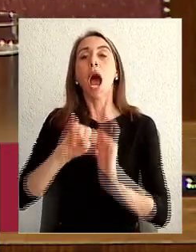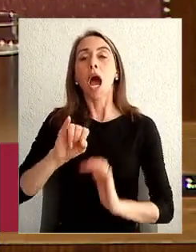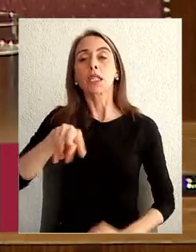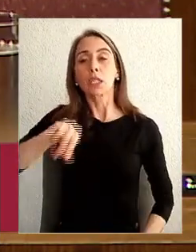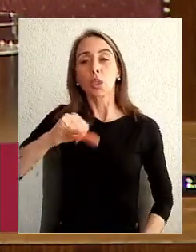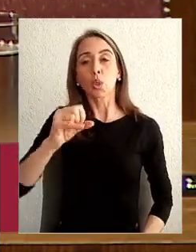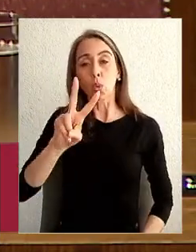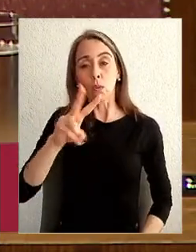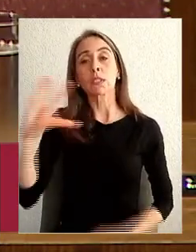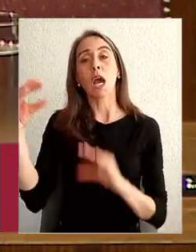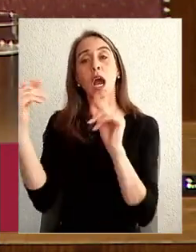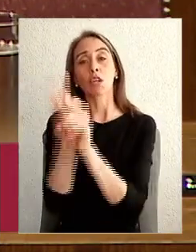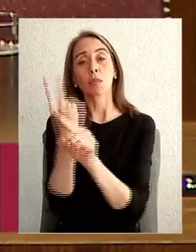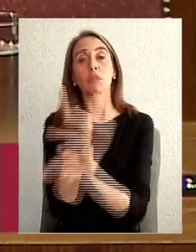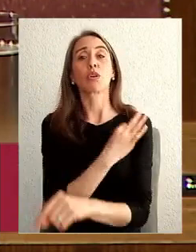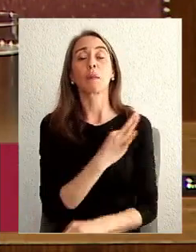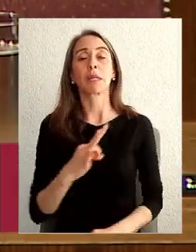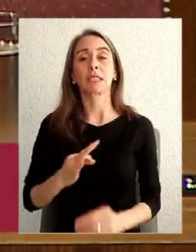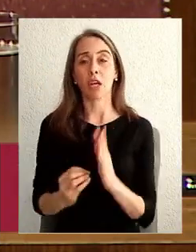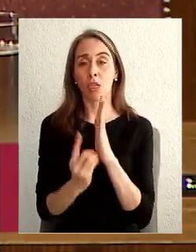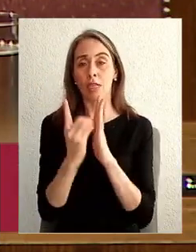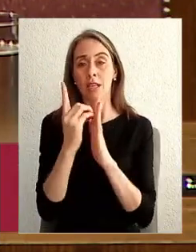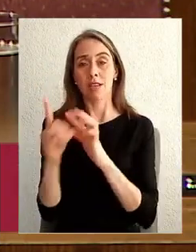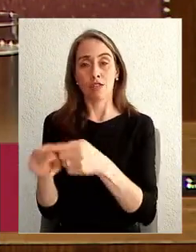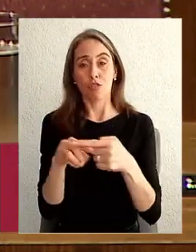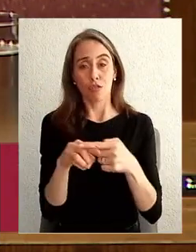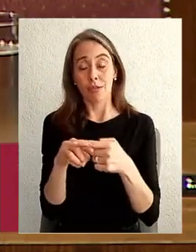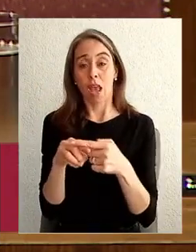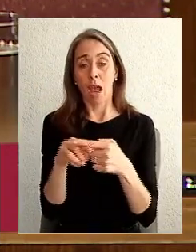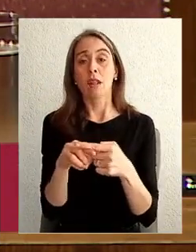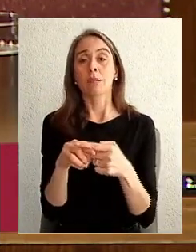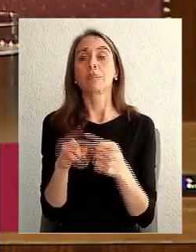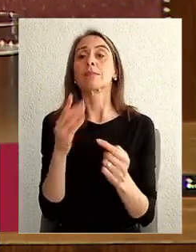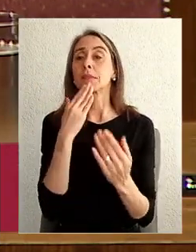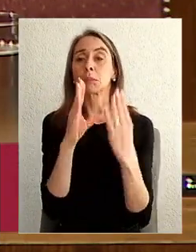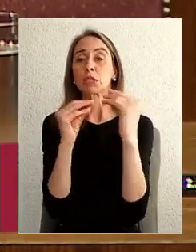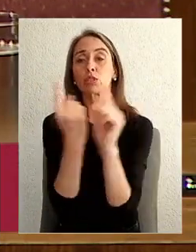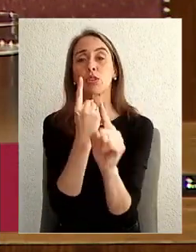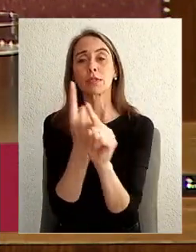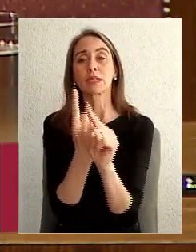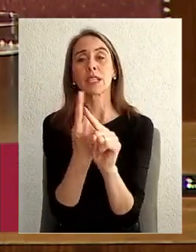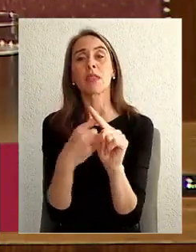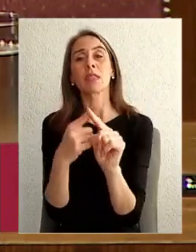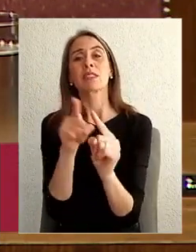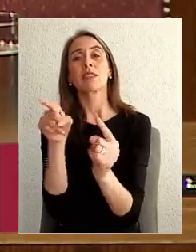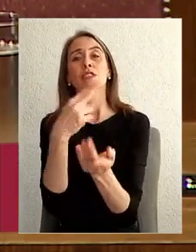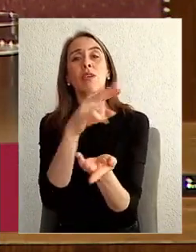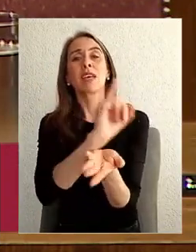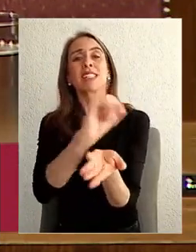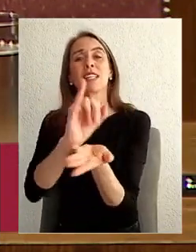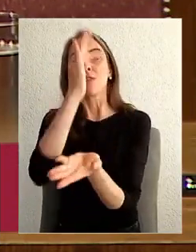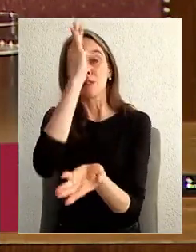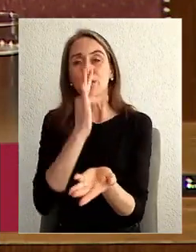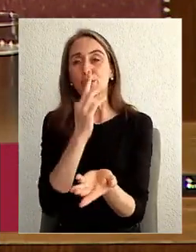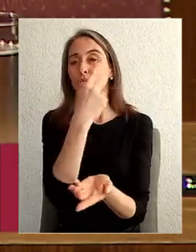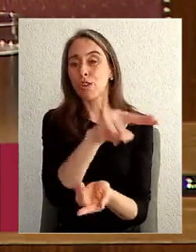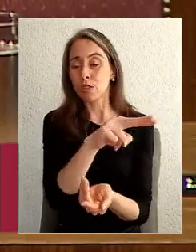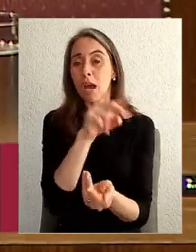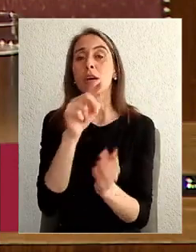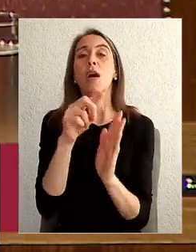Desarrollo Social y hemos conversado también con distintos actores involucrados. Este fue un programa que efectivamente no cumplía los